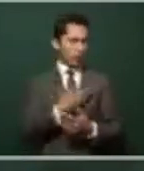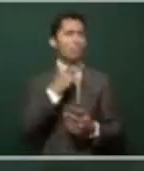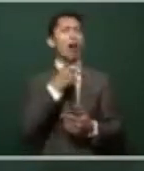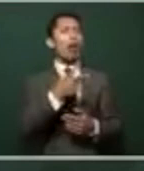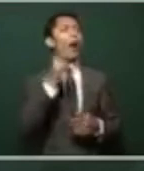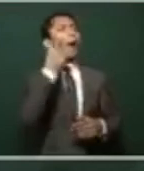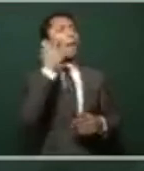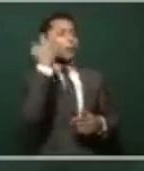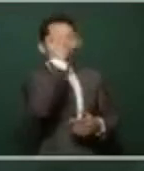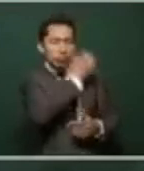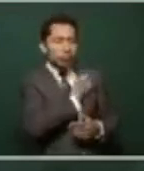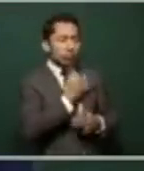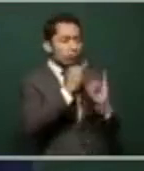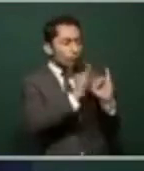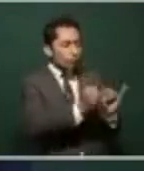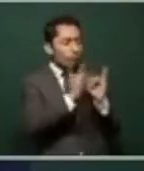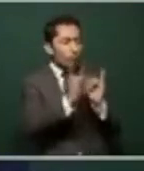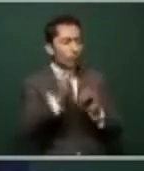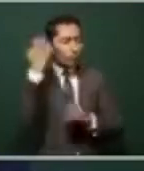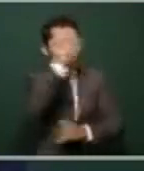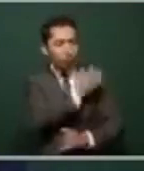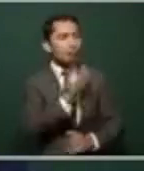Eso impuesto.